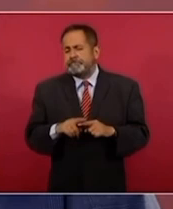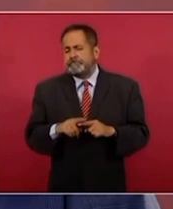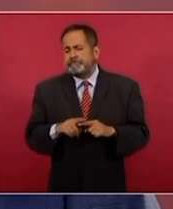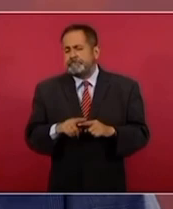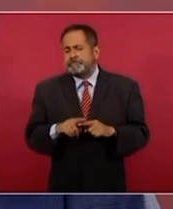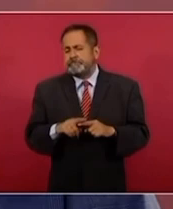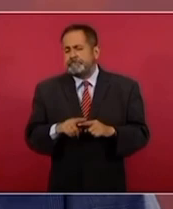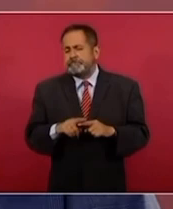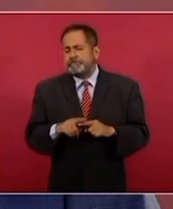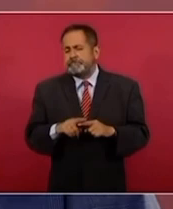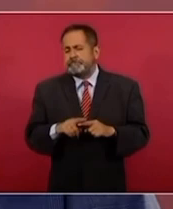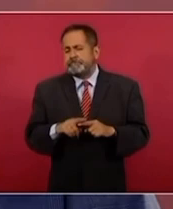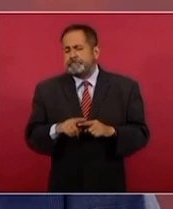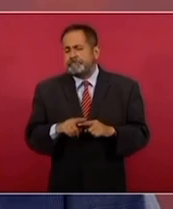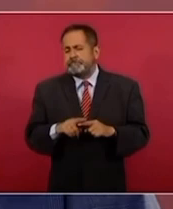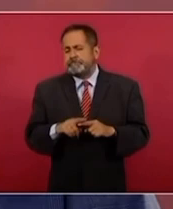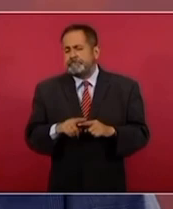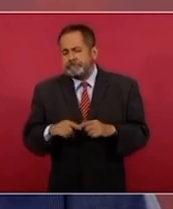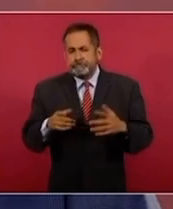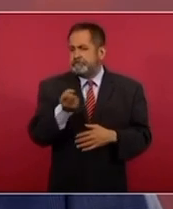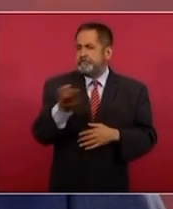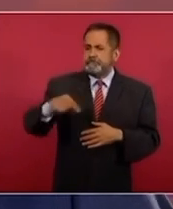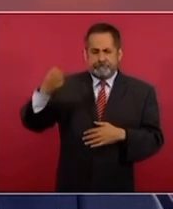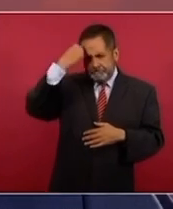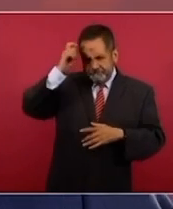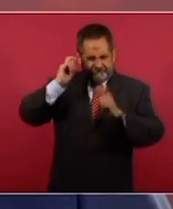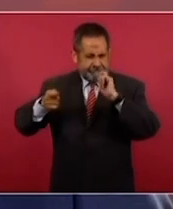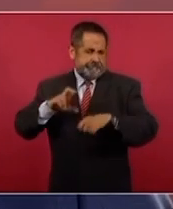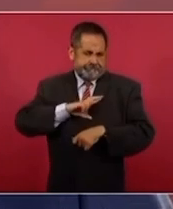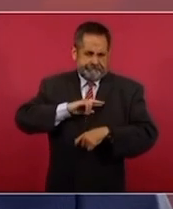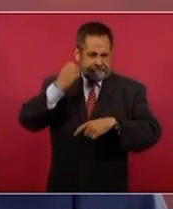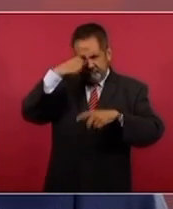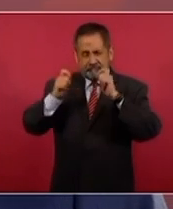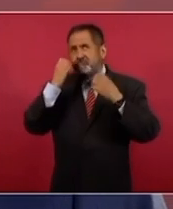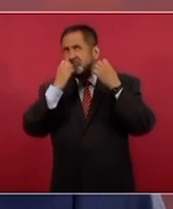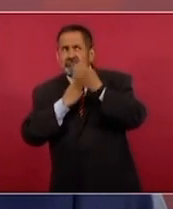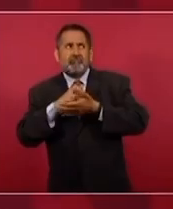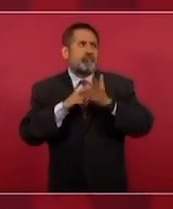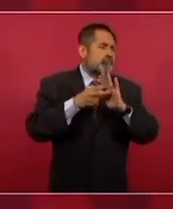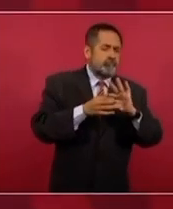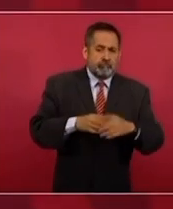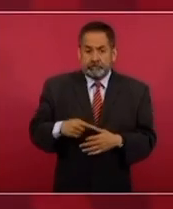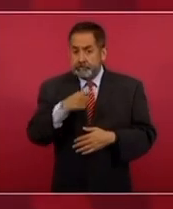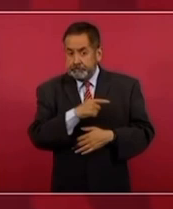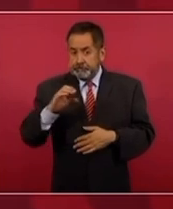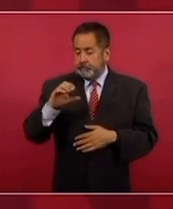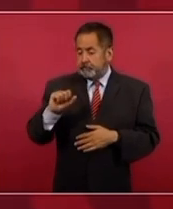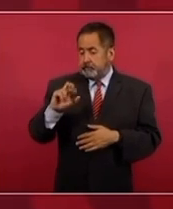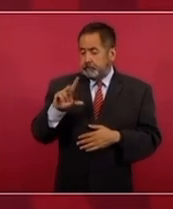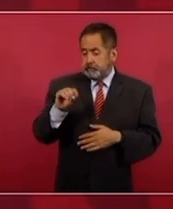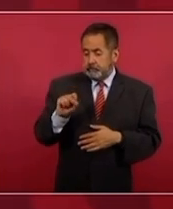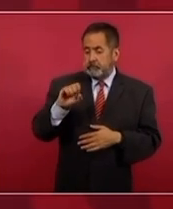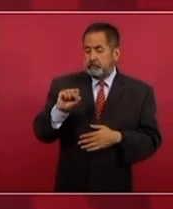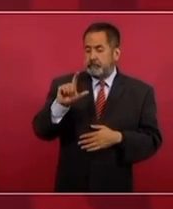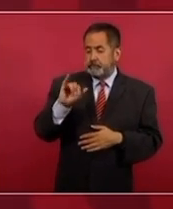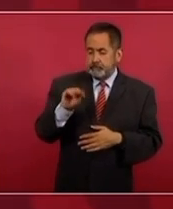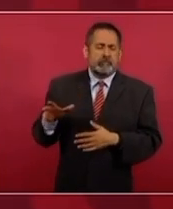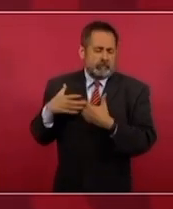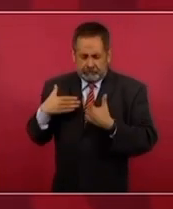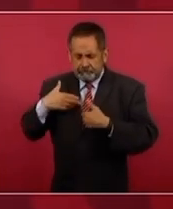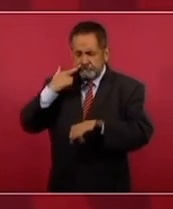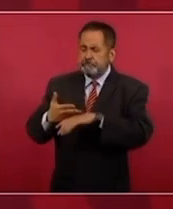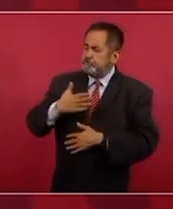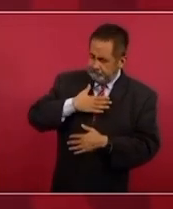mendiga campaña estos dependientes y él está asumiendo toda la